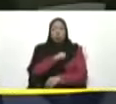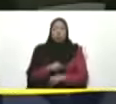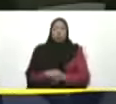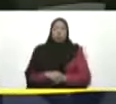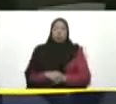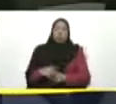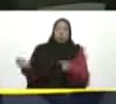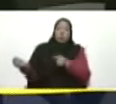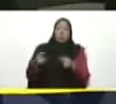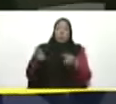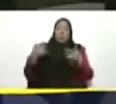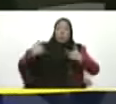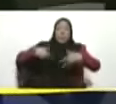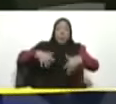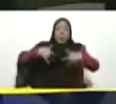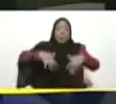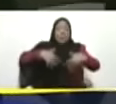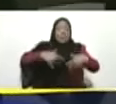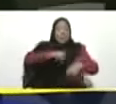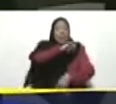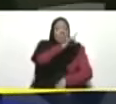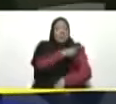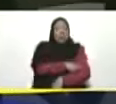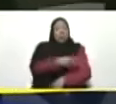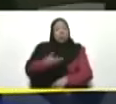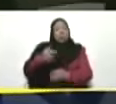que tenía el ejército más poderoso de la época.